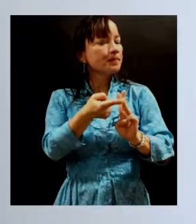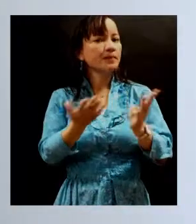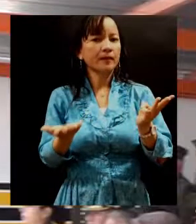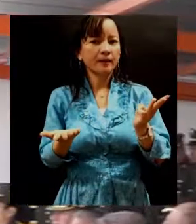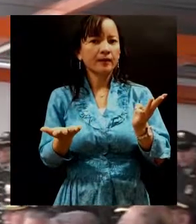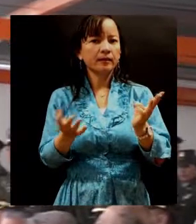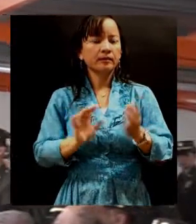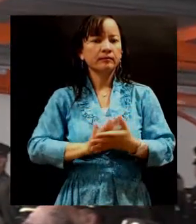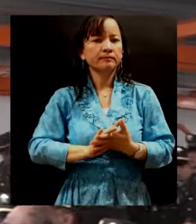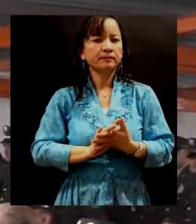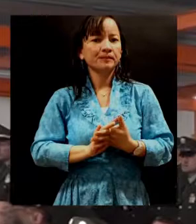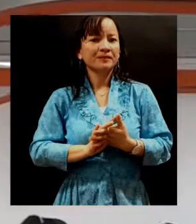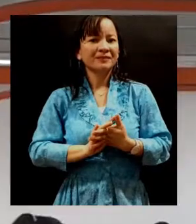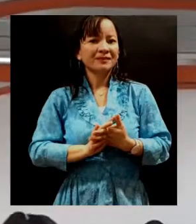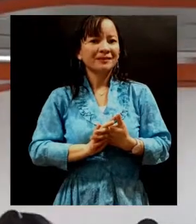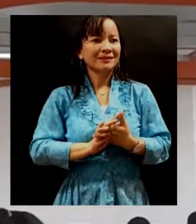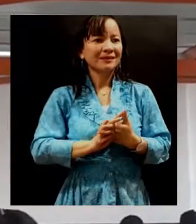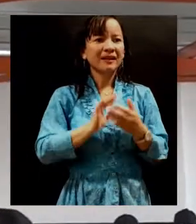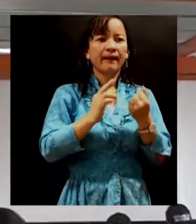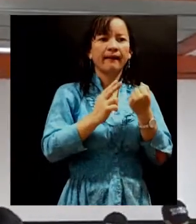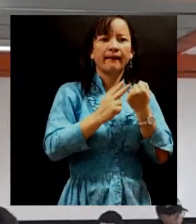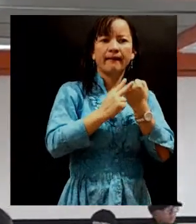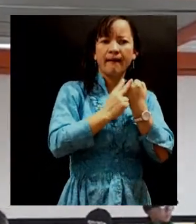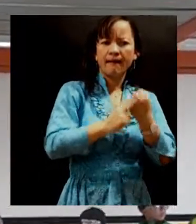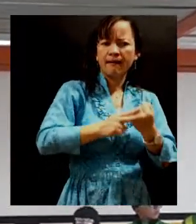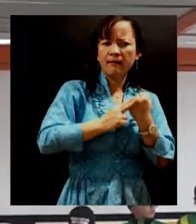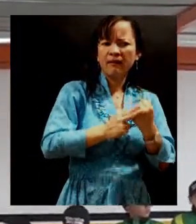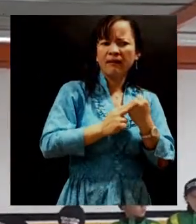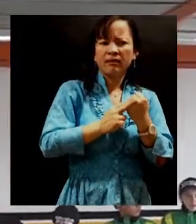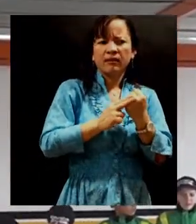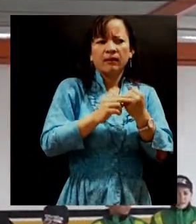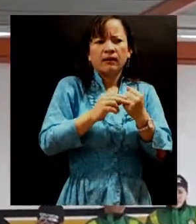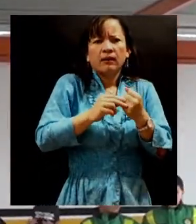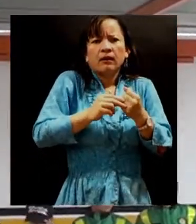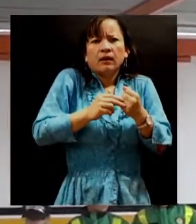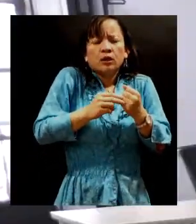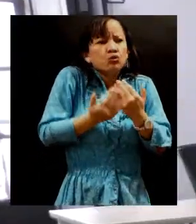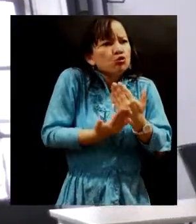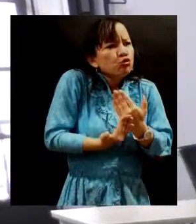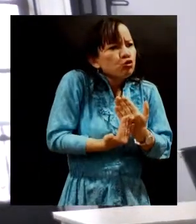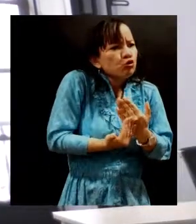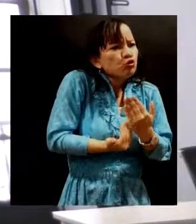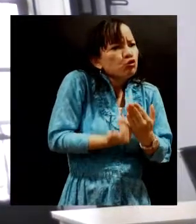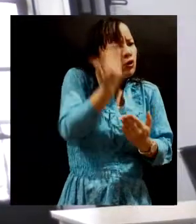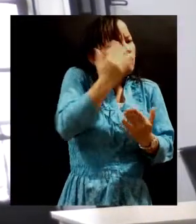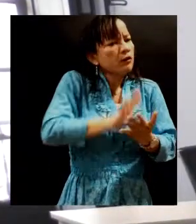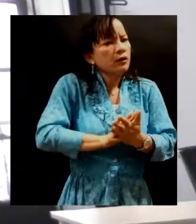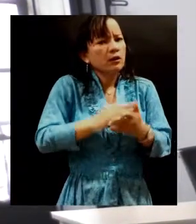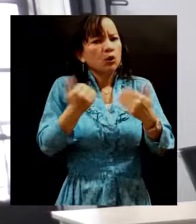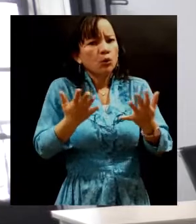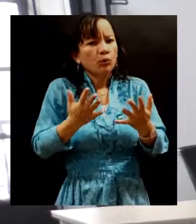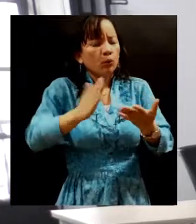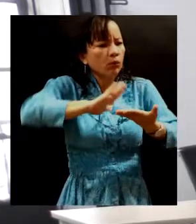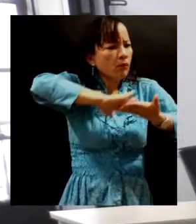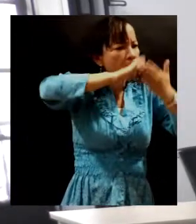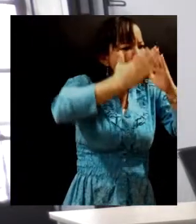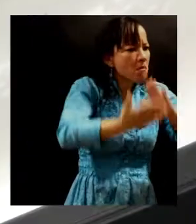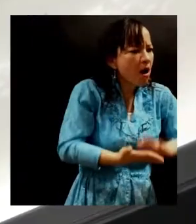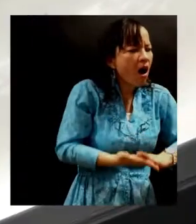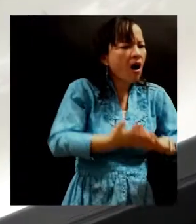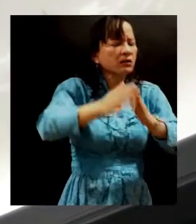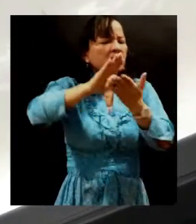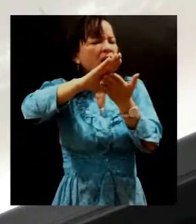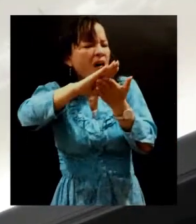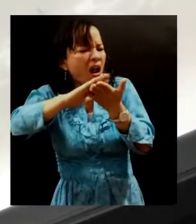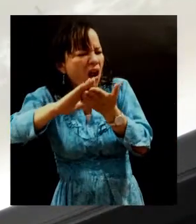Y en otro aspecto fundamental, en acudir a las herramientas modernas para la resolución de conflictos, como es la mediación